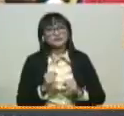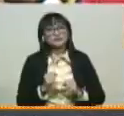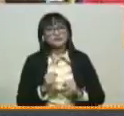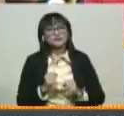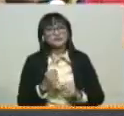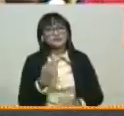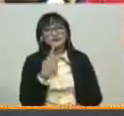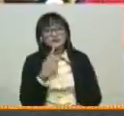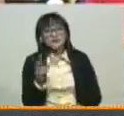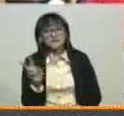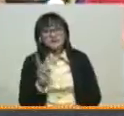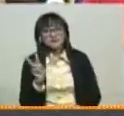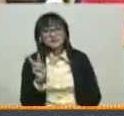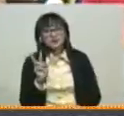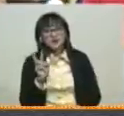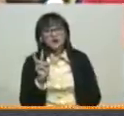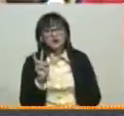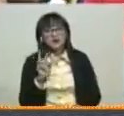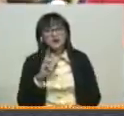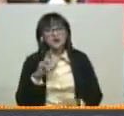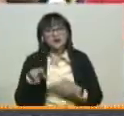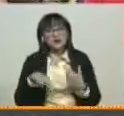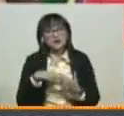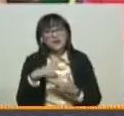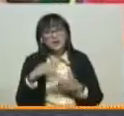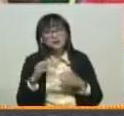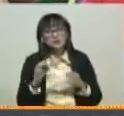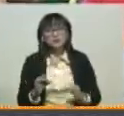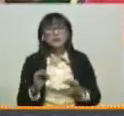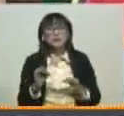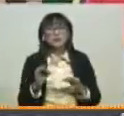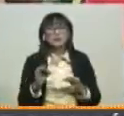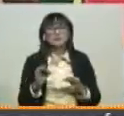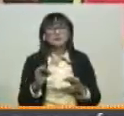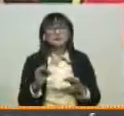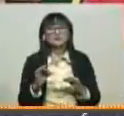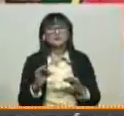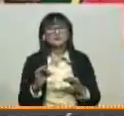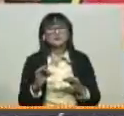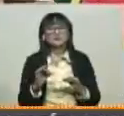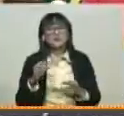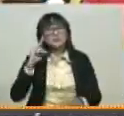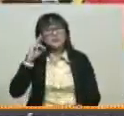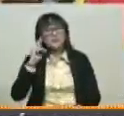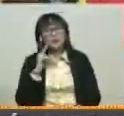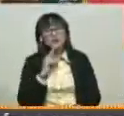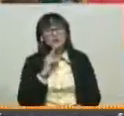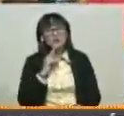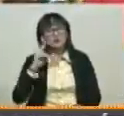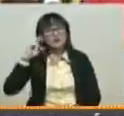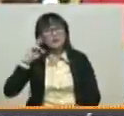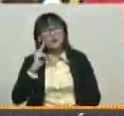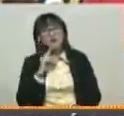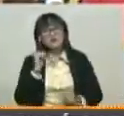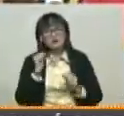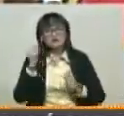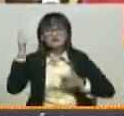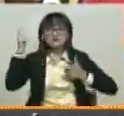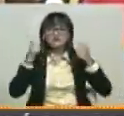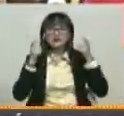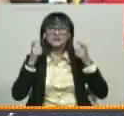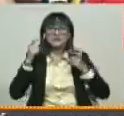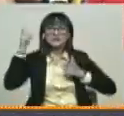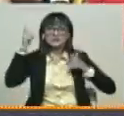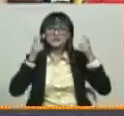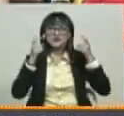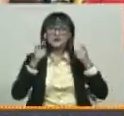desde Venezuela: revolución, revolución, revolución, Bolívar, Bolívar, Chávez,